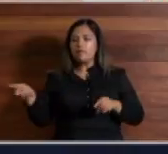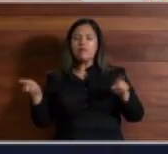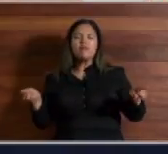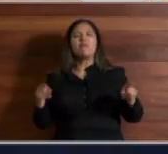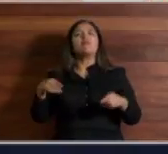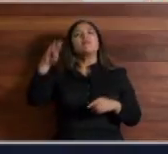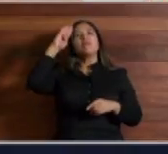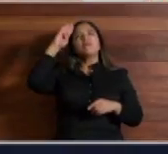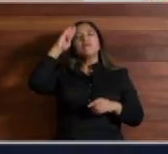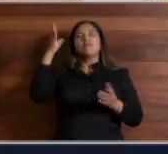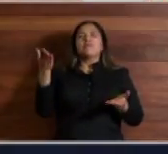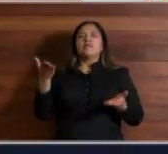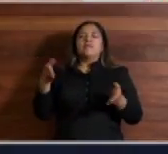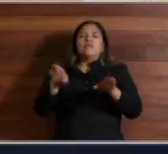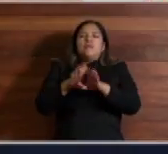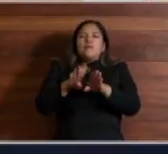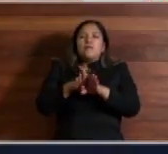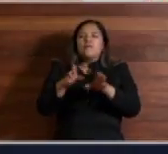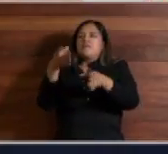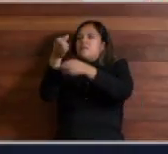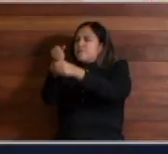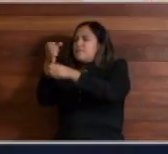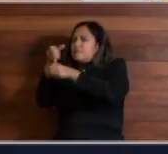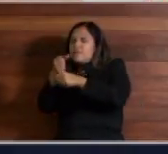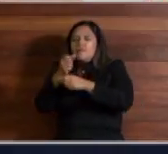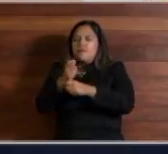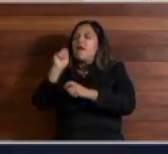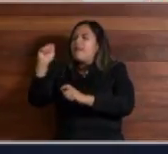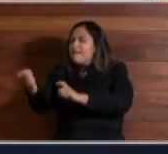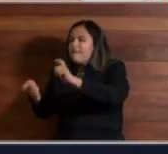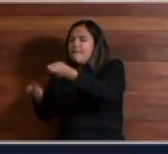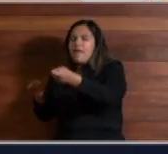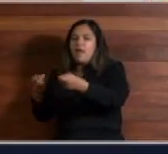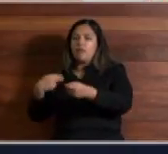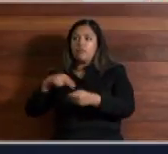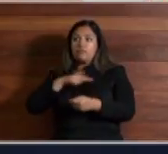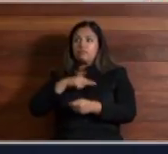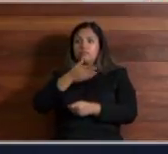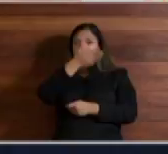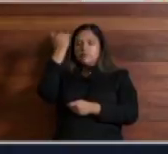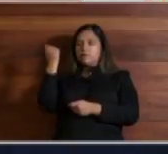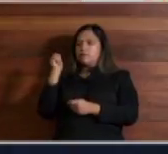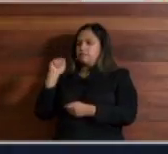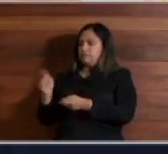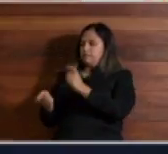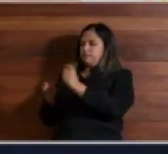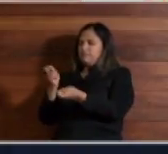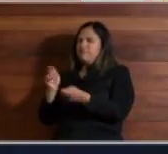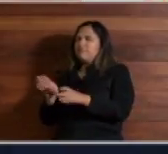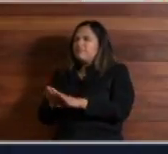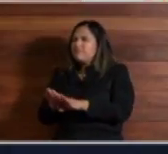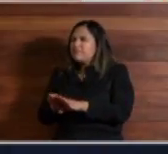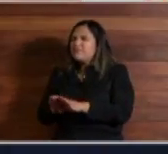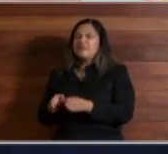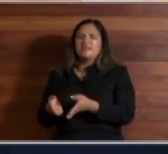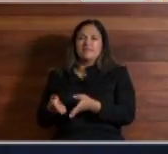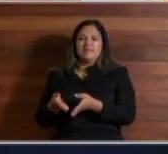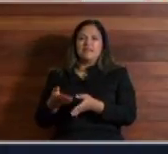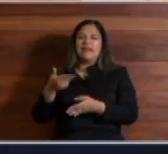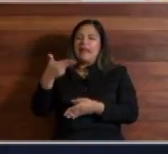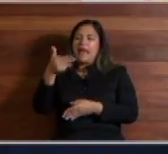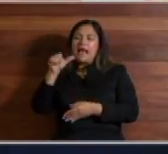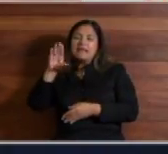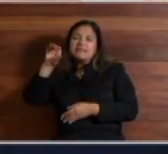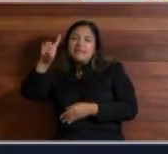de establecer conceptos que requieren definiciones para los que no somos iniciados, es uno de los artificios que hace Hacienda